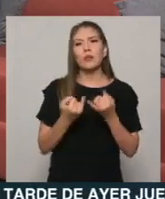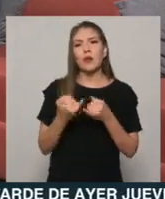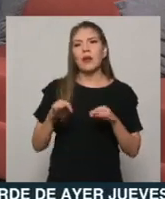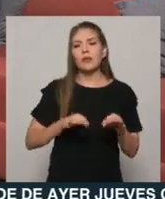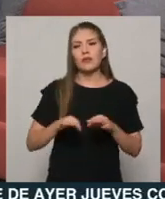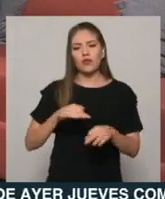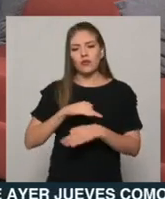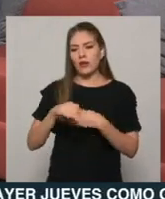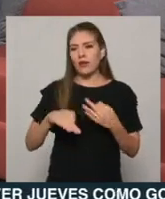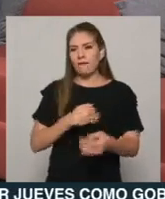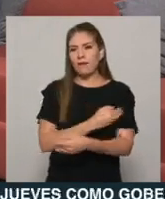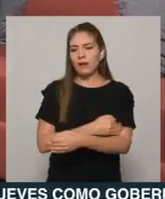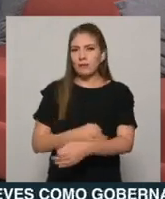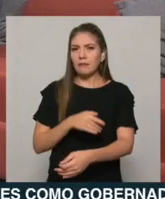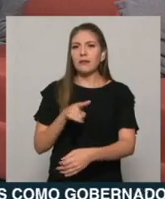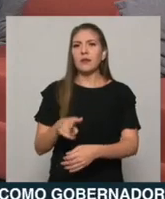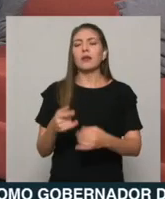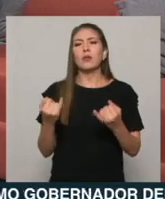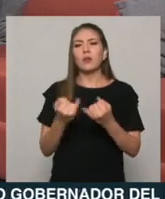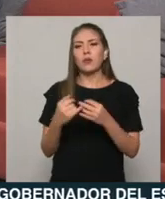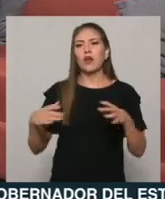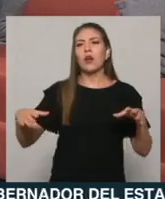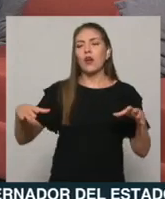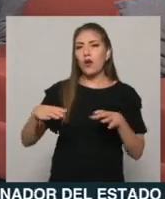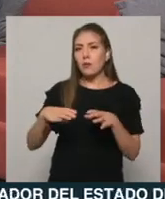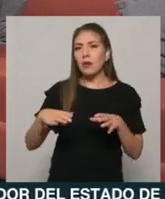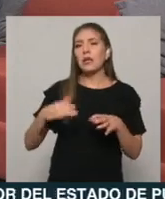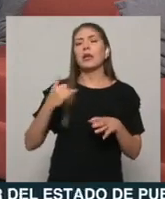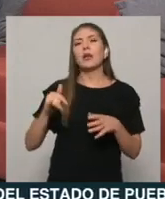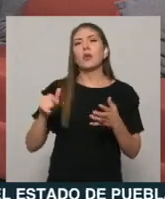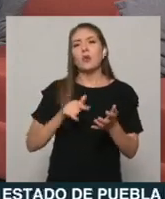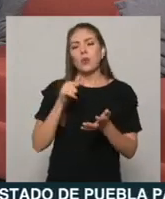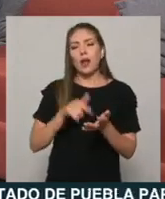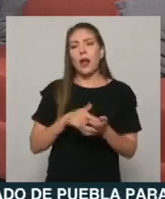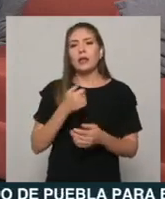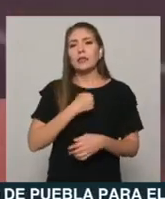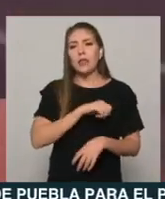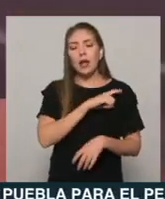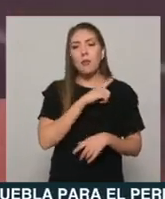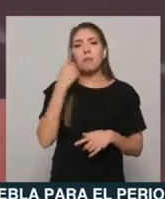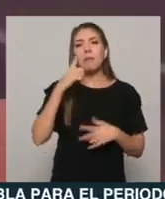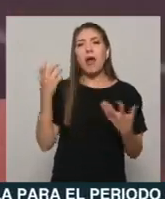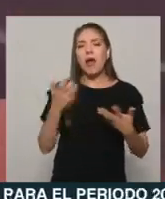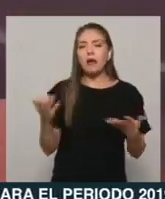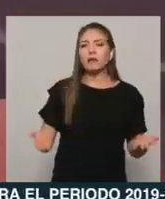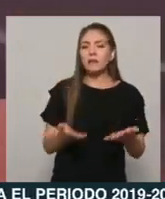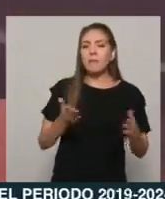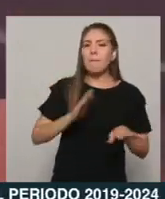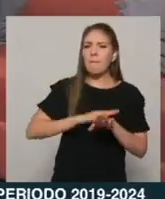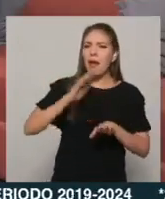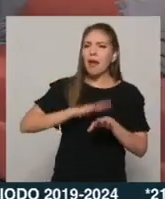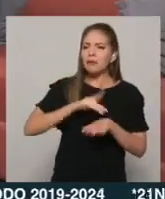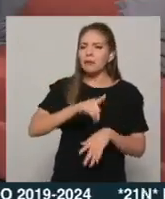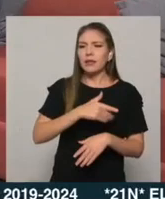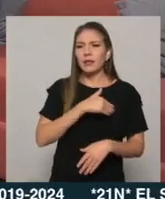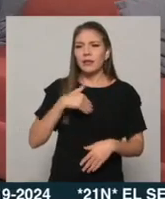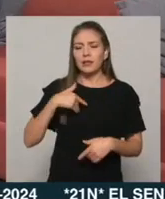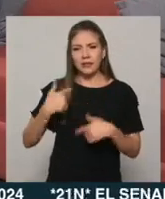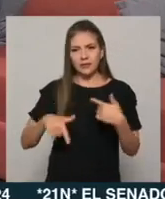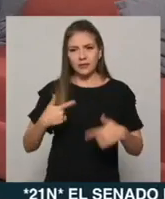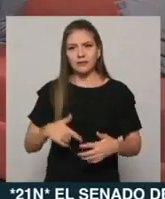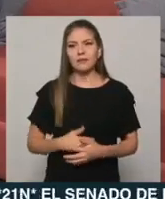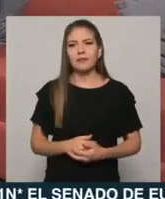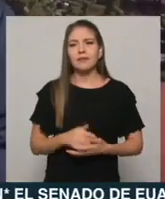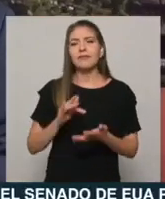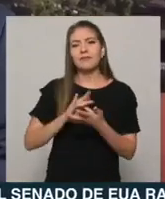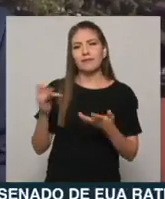la comunidad y por supuesto también de los centros de trabajo y los sectores de salud para fomentar esta práctica. Doctor, muchísimas gracias por acompañarnos hoy en 21